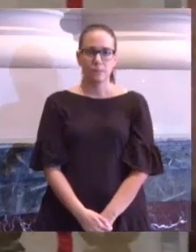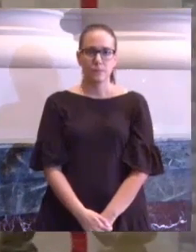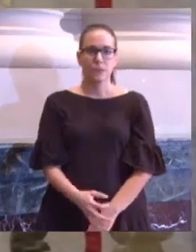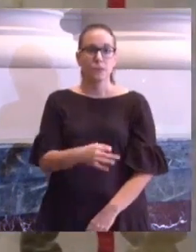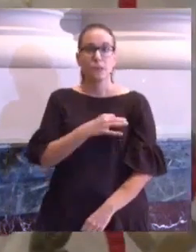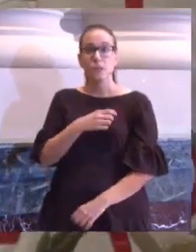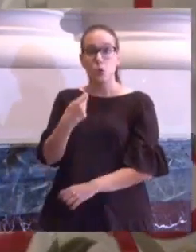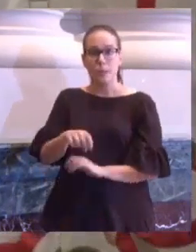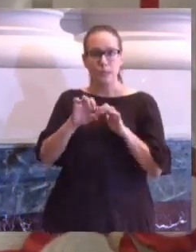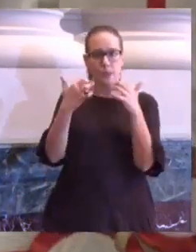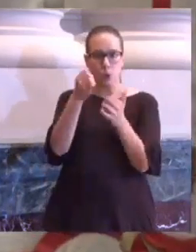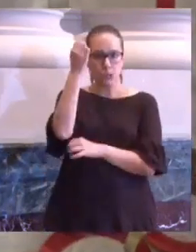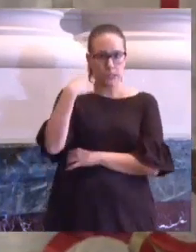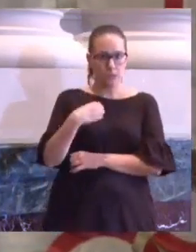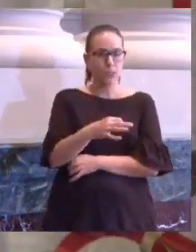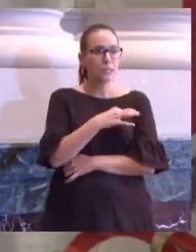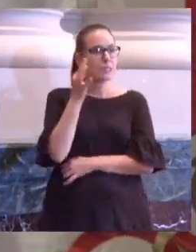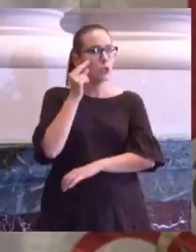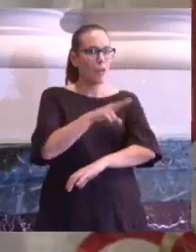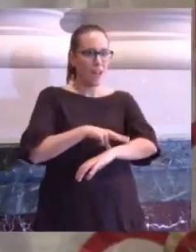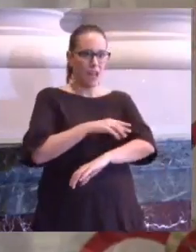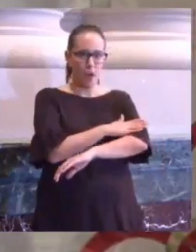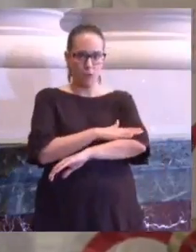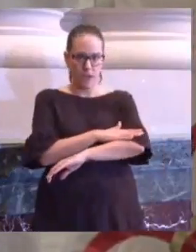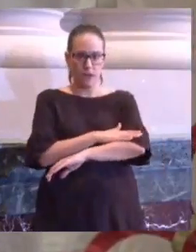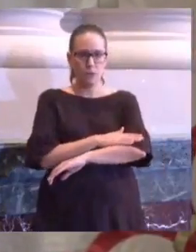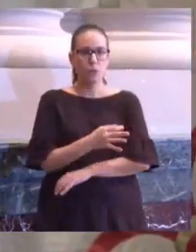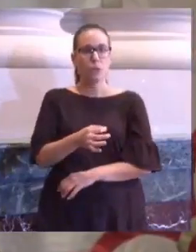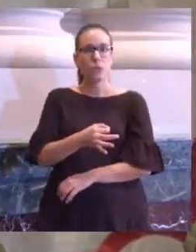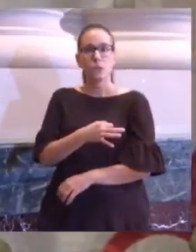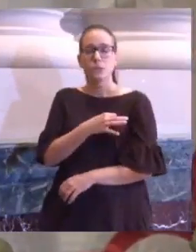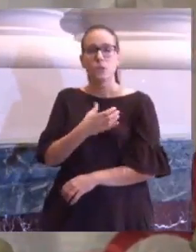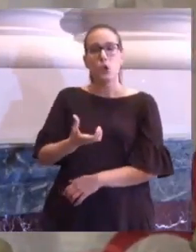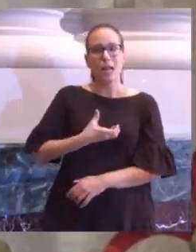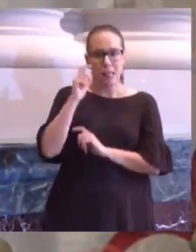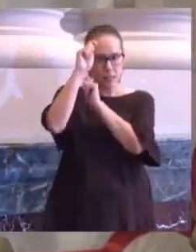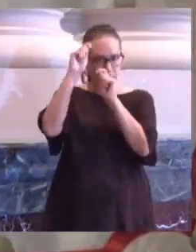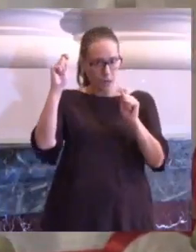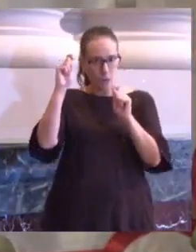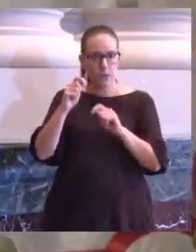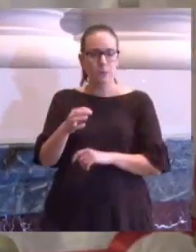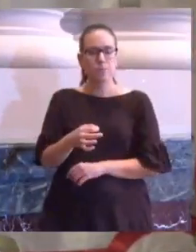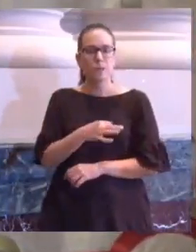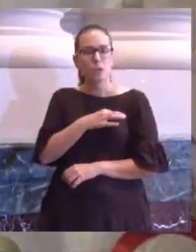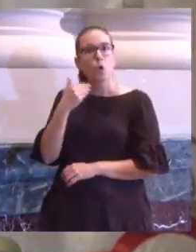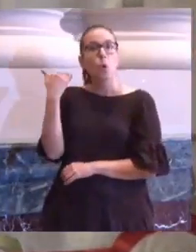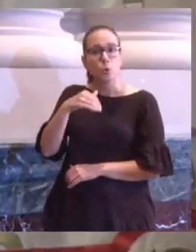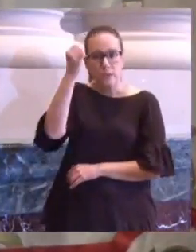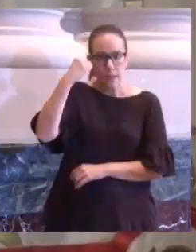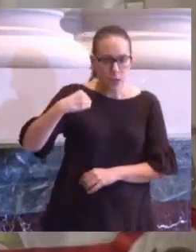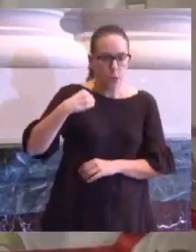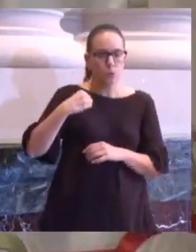Señor presidente de las Cortes de Aragón, señora delegada del Gobierno, señor alcalde de Zaragoza, señor Justicia de